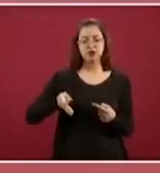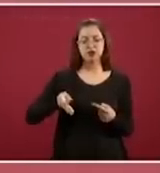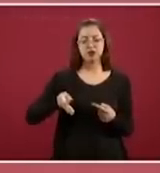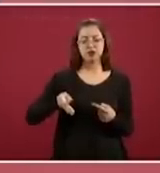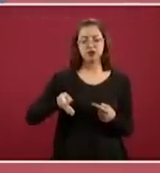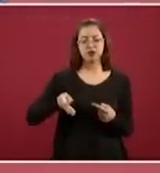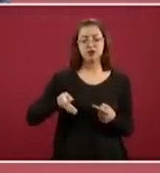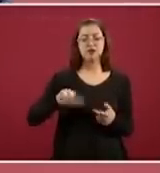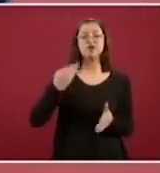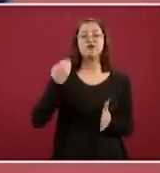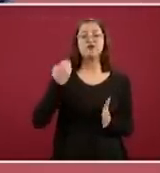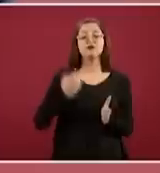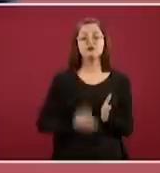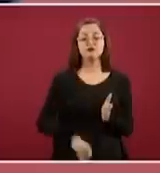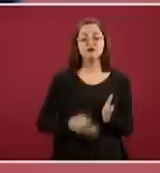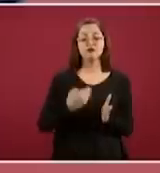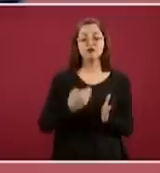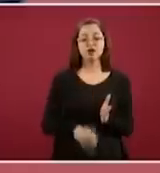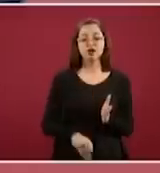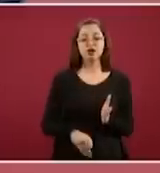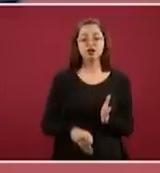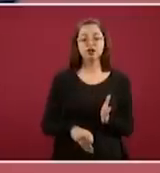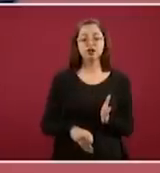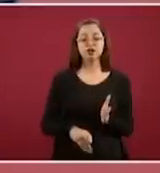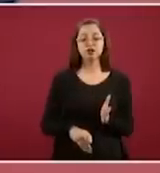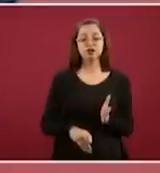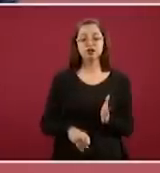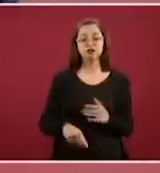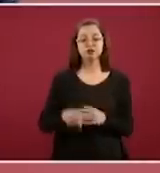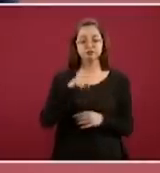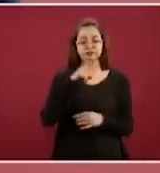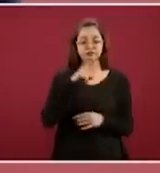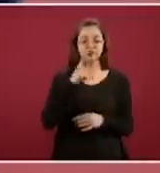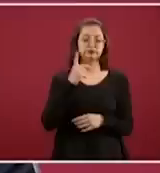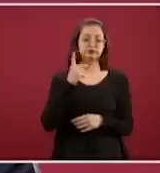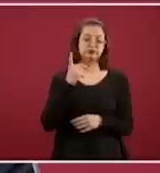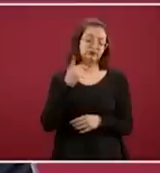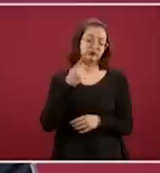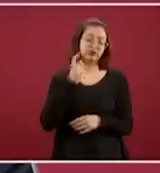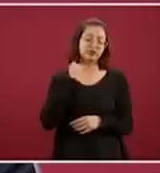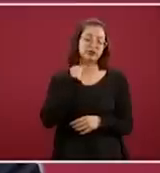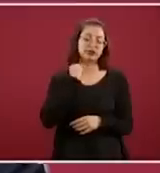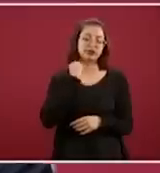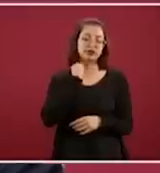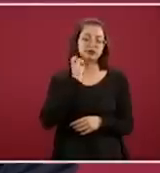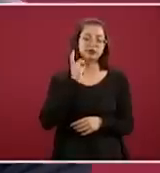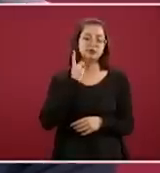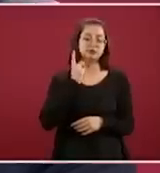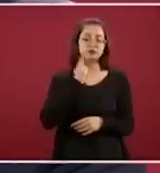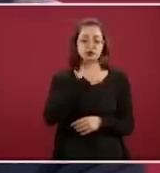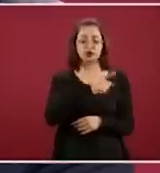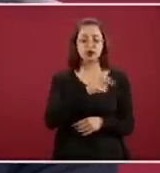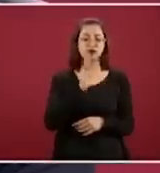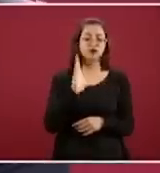falta desde luego que en el Congreso de Canadá se